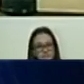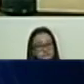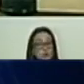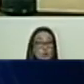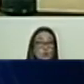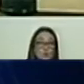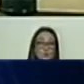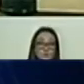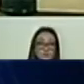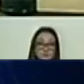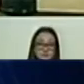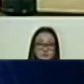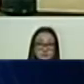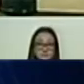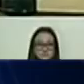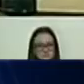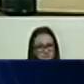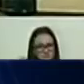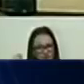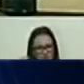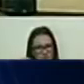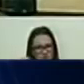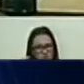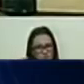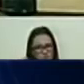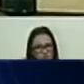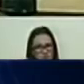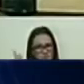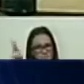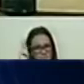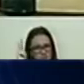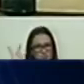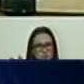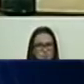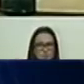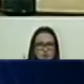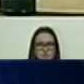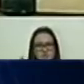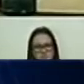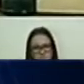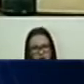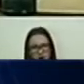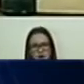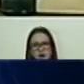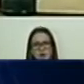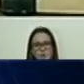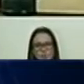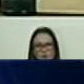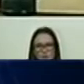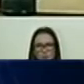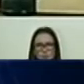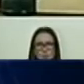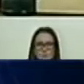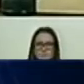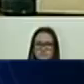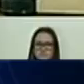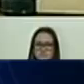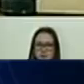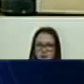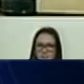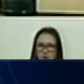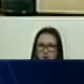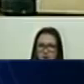en Bogotá, en Lima, en Quito, en La Paz. Sé que los pueblos lo recuerdan. En Panamá, ese